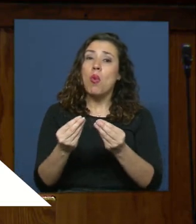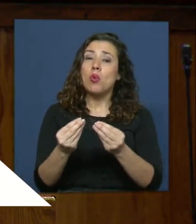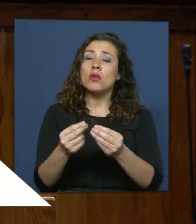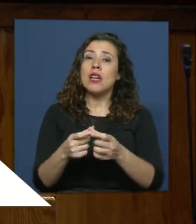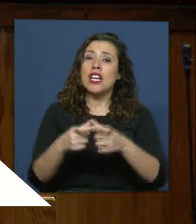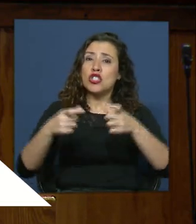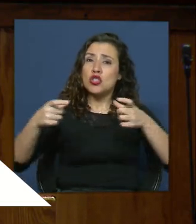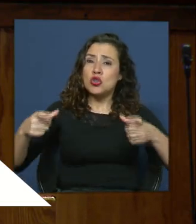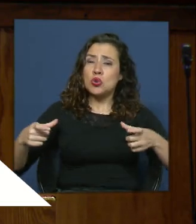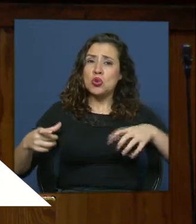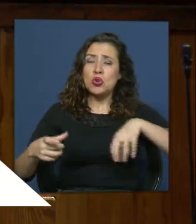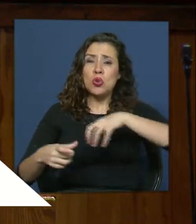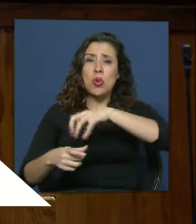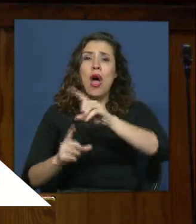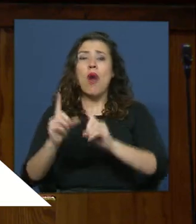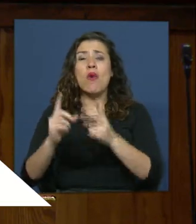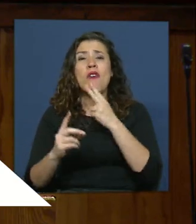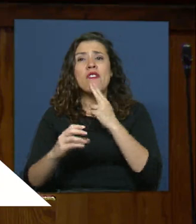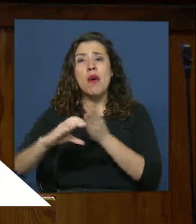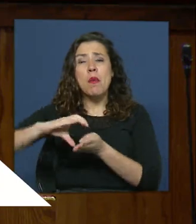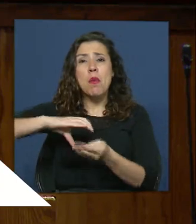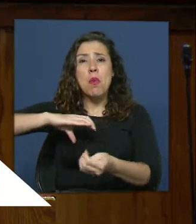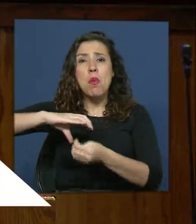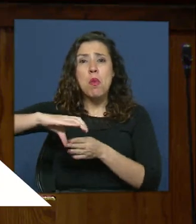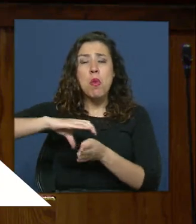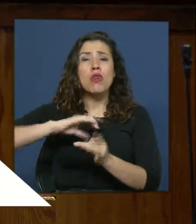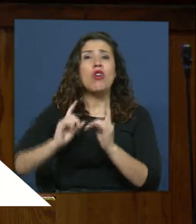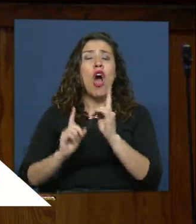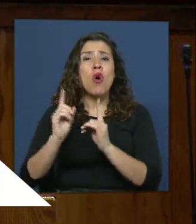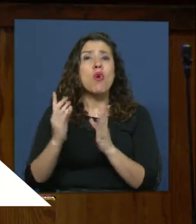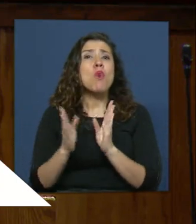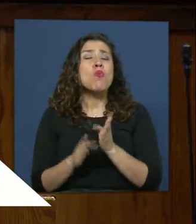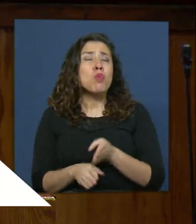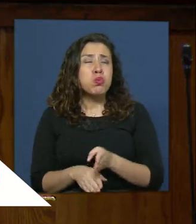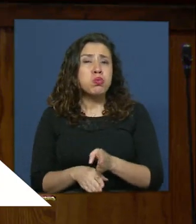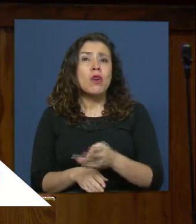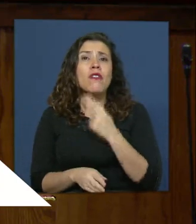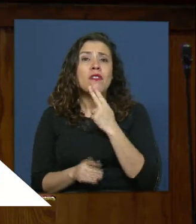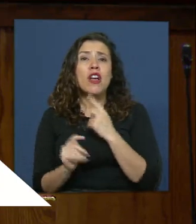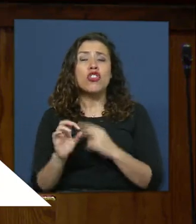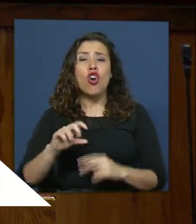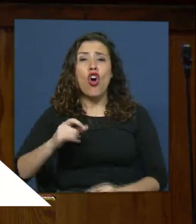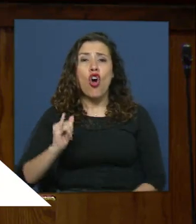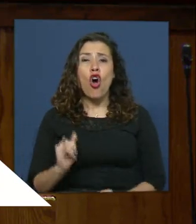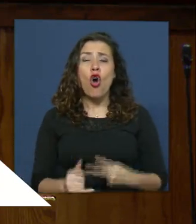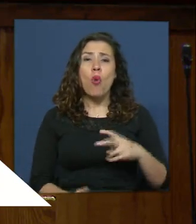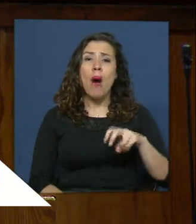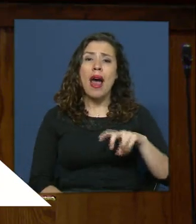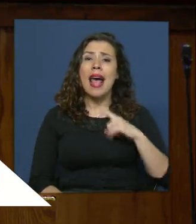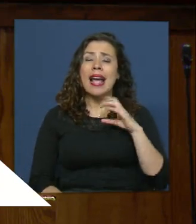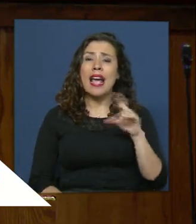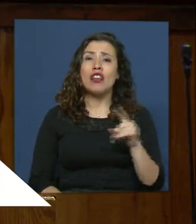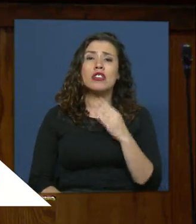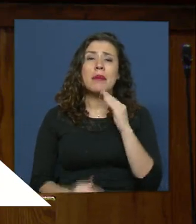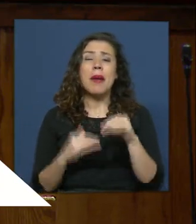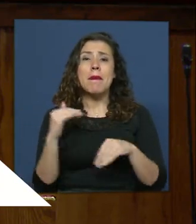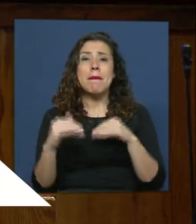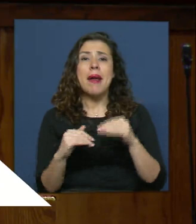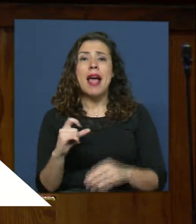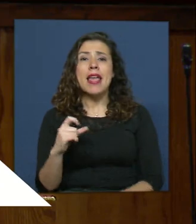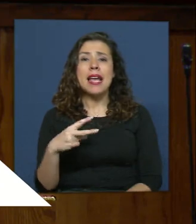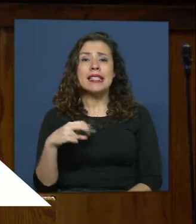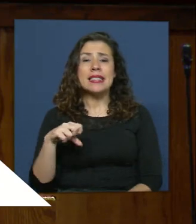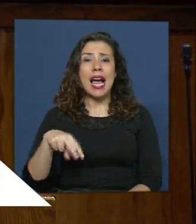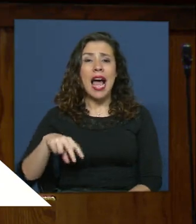a caletas, unos viven en los puertos, muchos permanecen fieles a sus balnearios como Tongoy, Guanaqueros y la llamada Playa Changa de